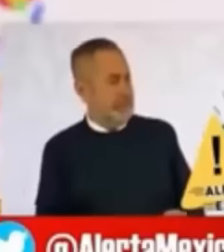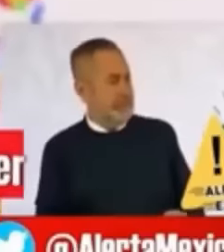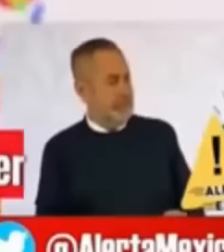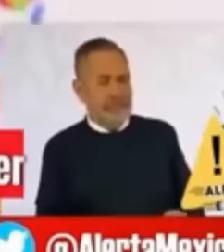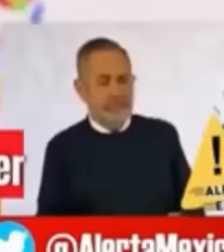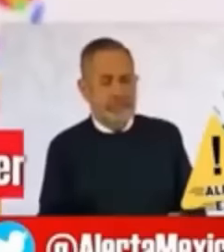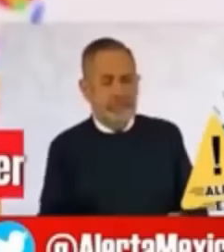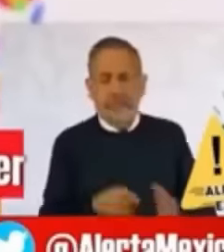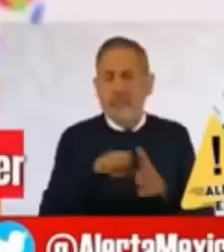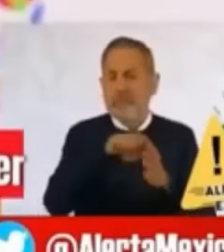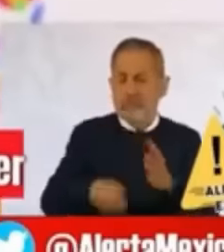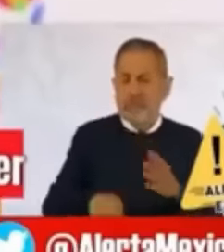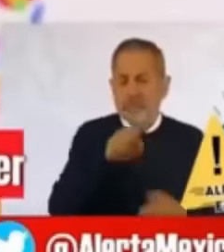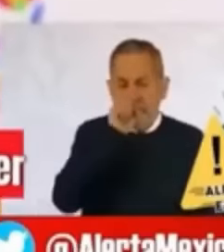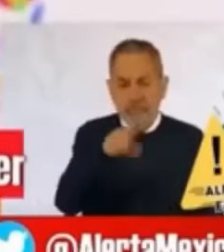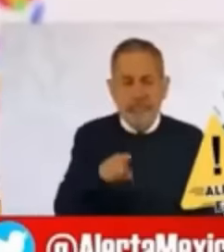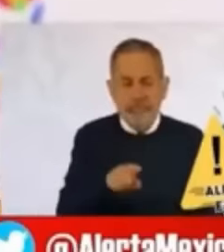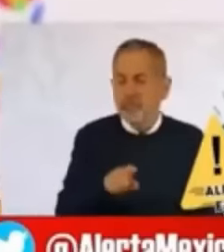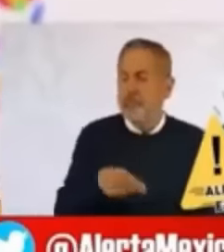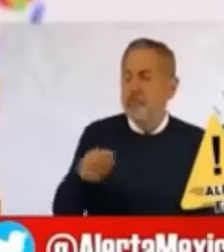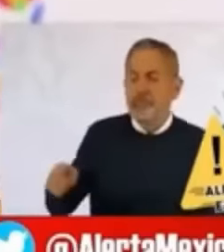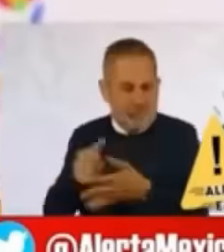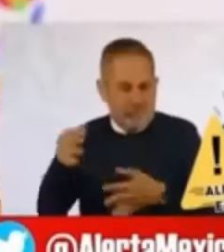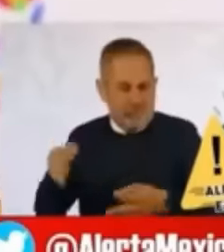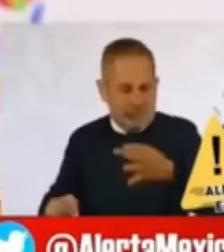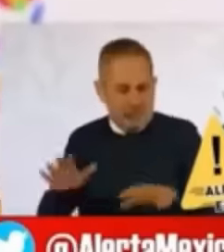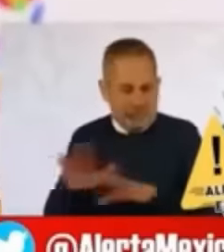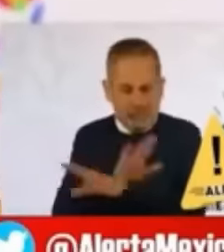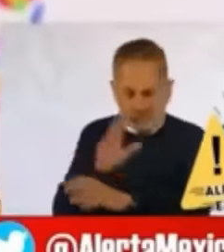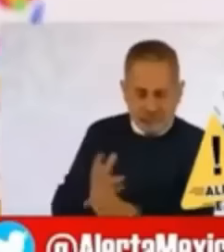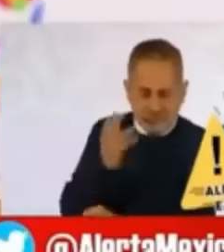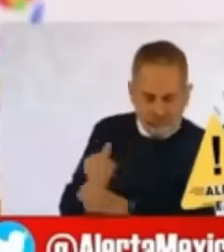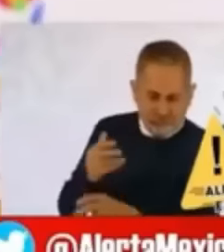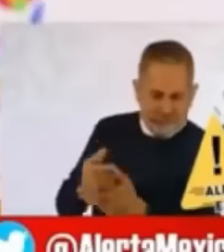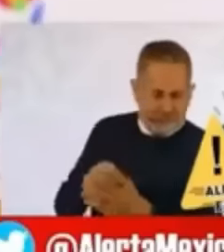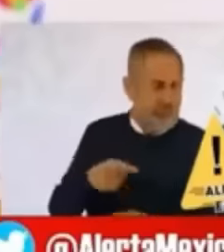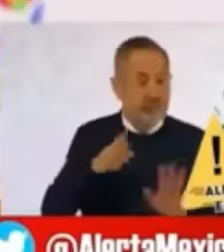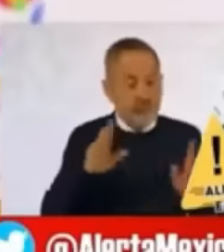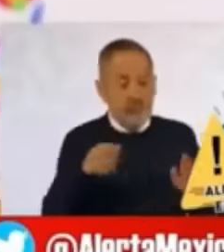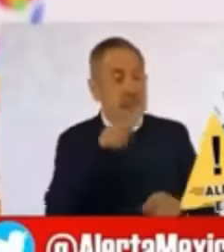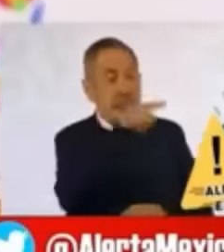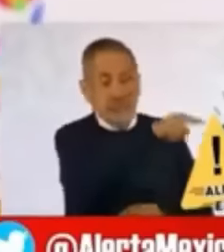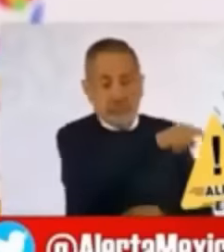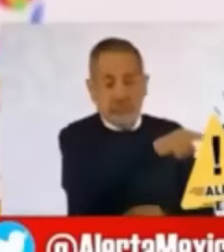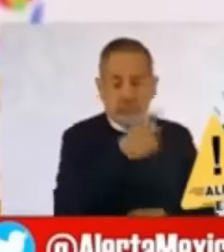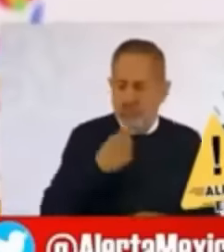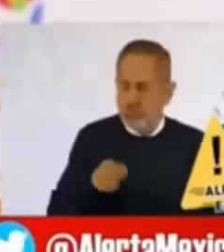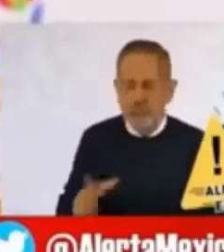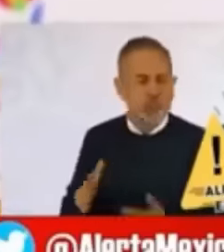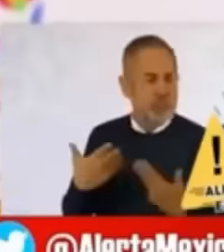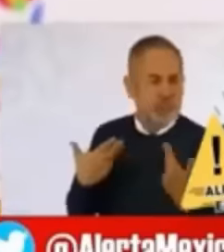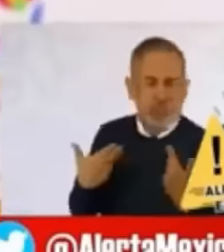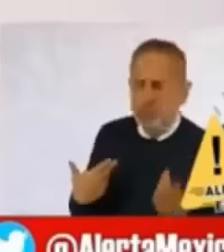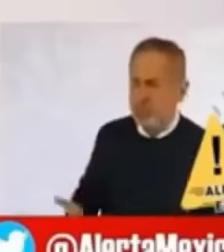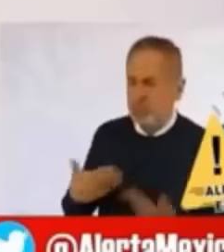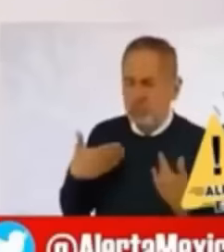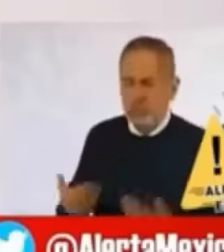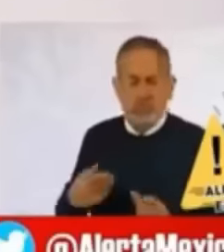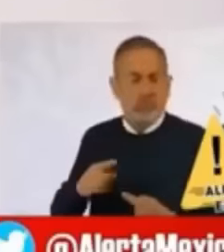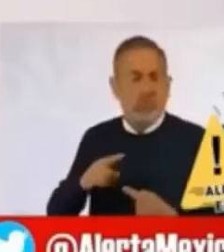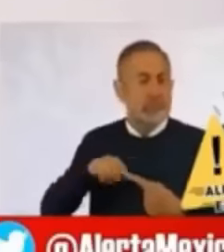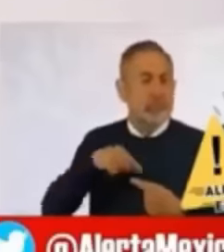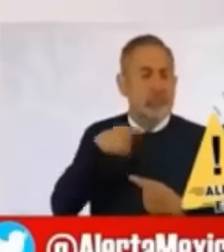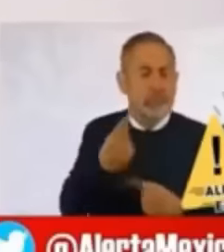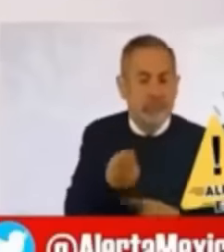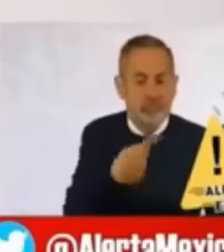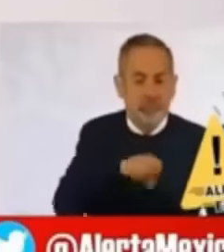Tal fue el caso, por ejemplo, de la reforma al Poder Judicial. En una ocasión dijo que le parecía bien. Una semana